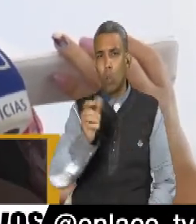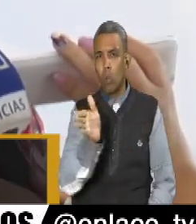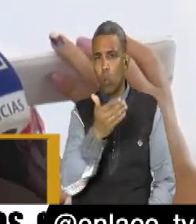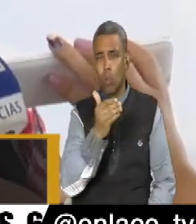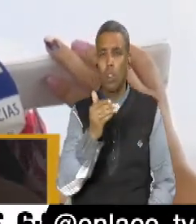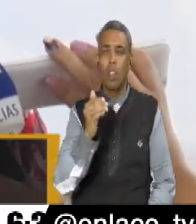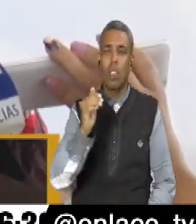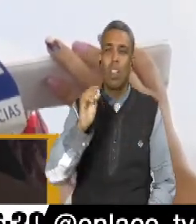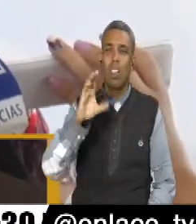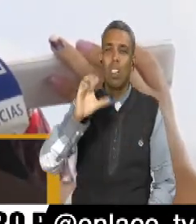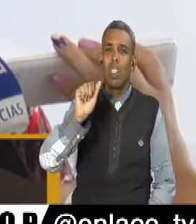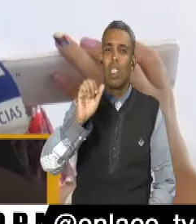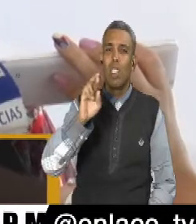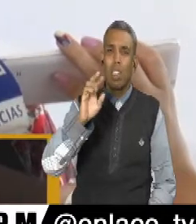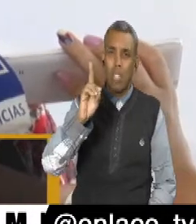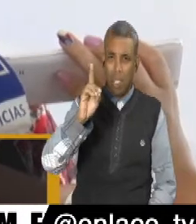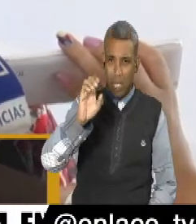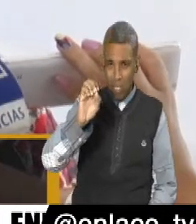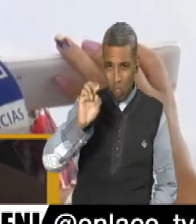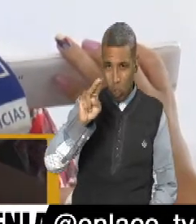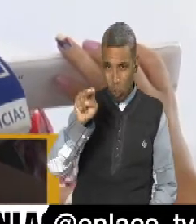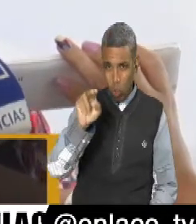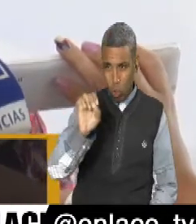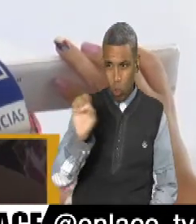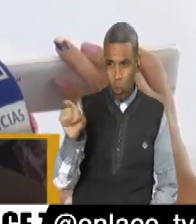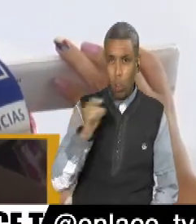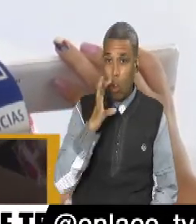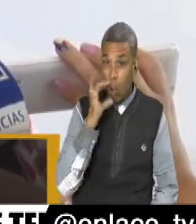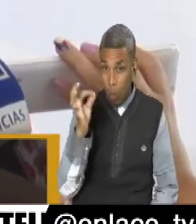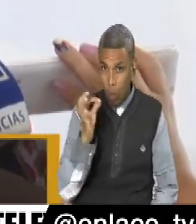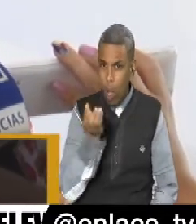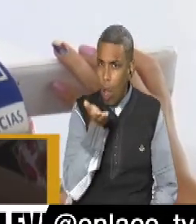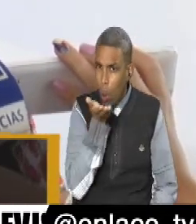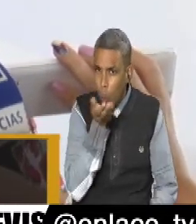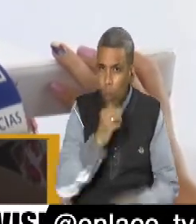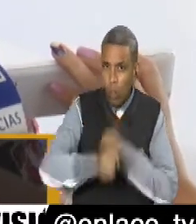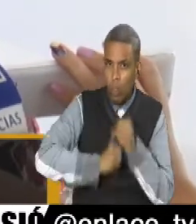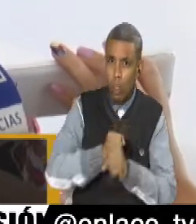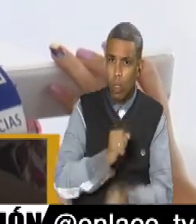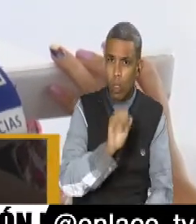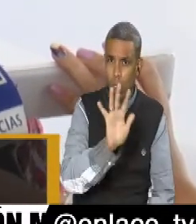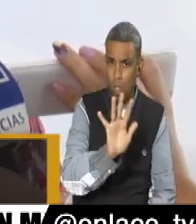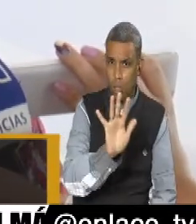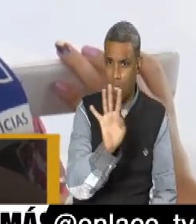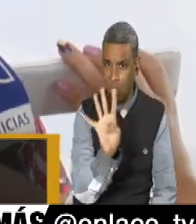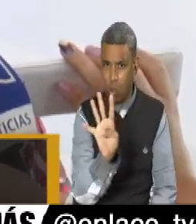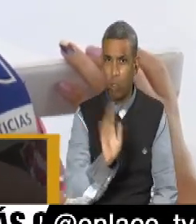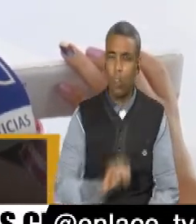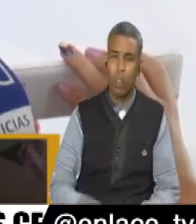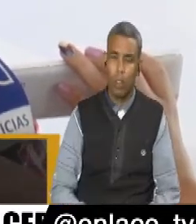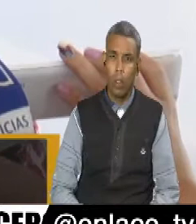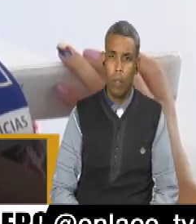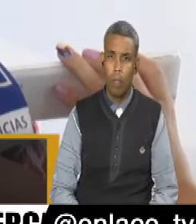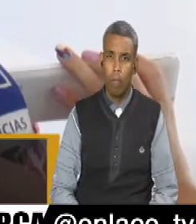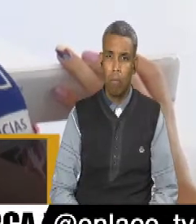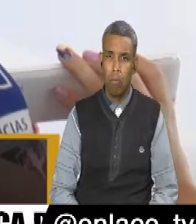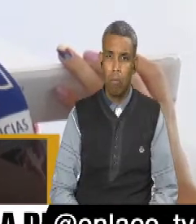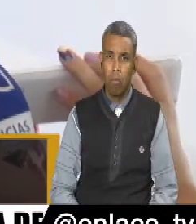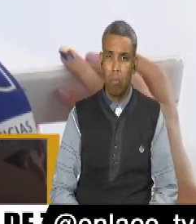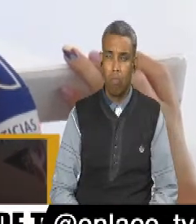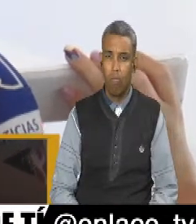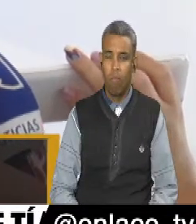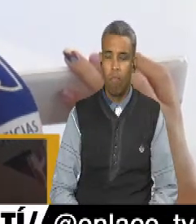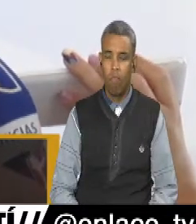Cardoso. Este hombre tiene 54 años y de acuerdo a la información y a los elementos obtenidos por